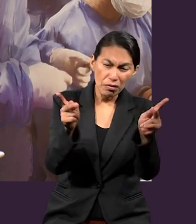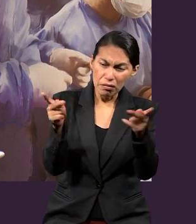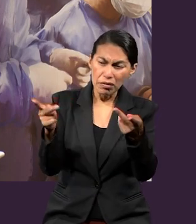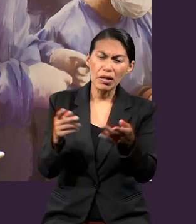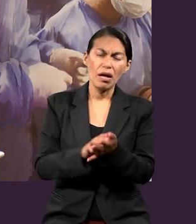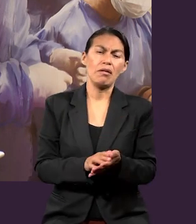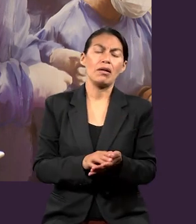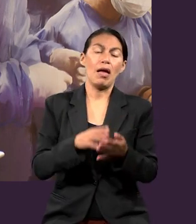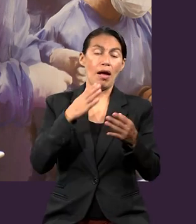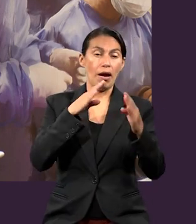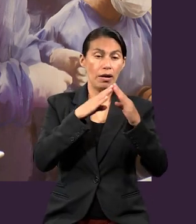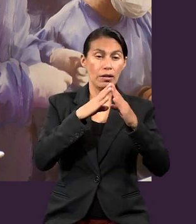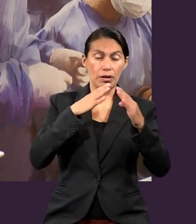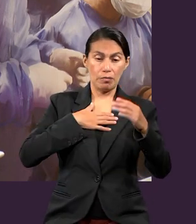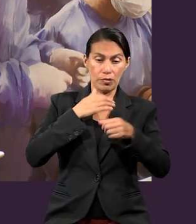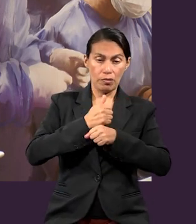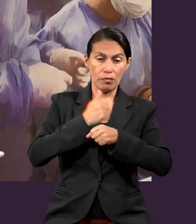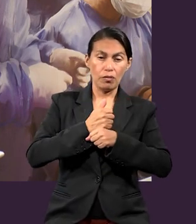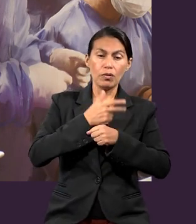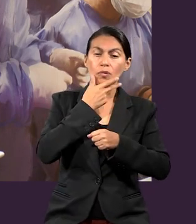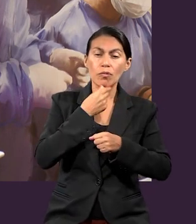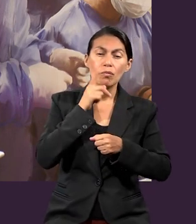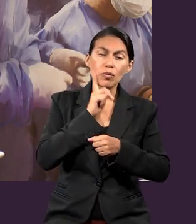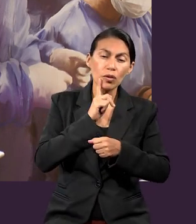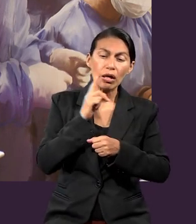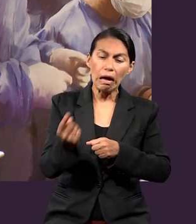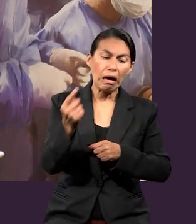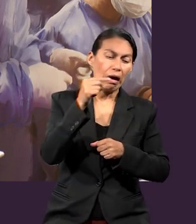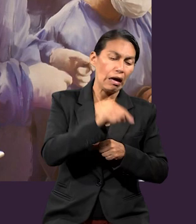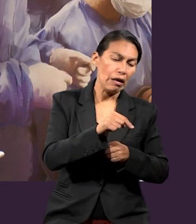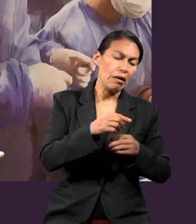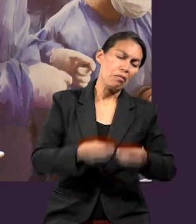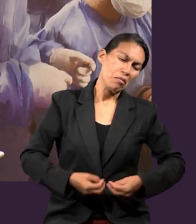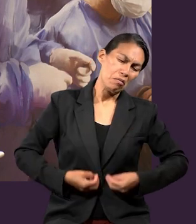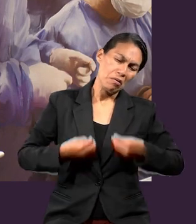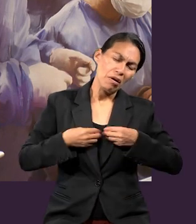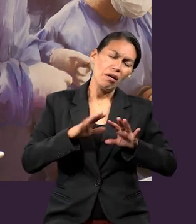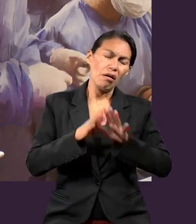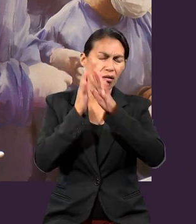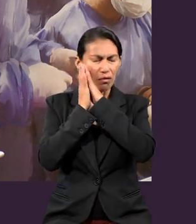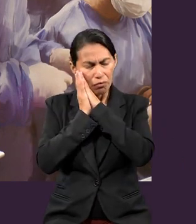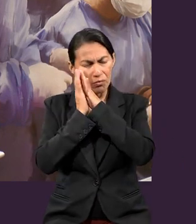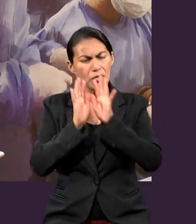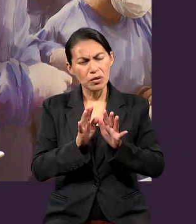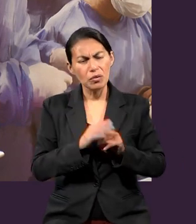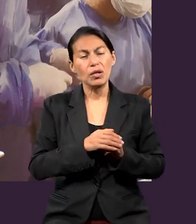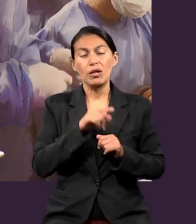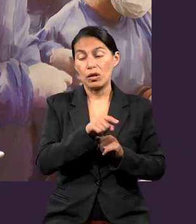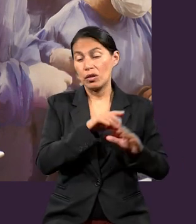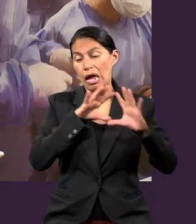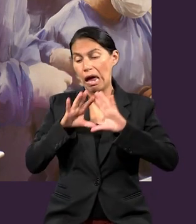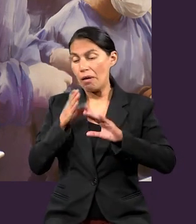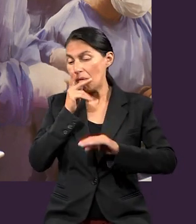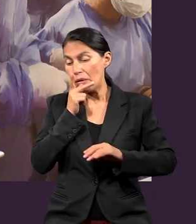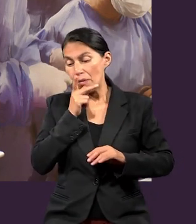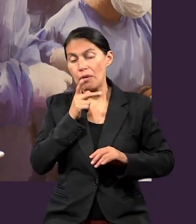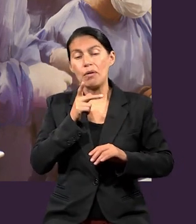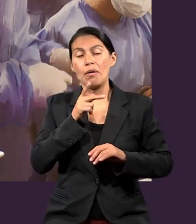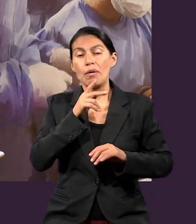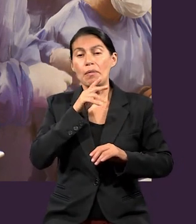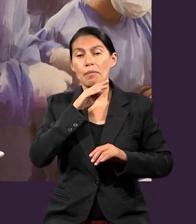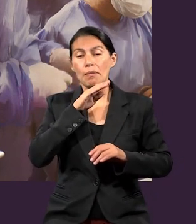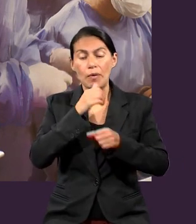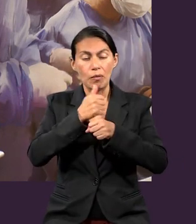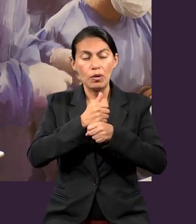y que se iba a hospedar a la casa de mis abuelos. Y entonces ellos hicieron esta labor con mis abuelos, de darles el